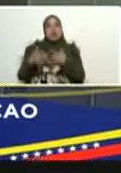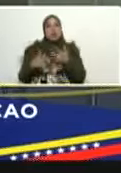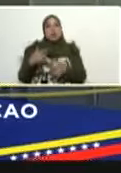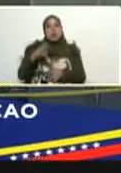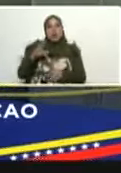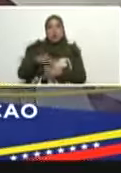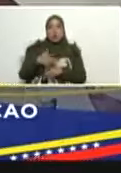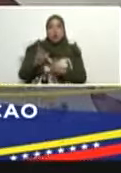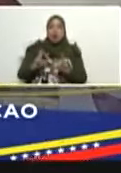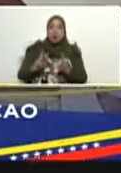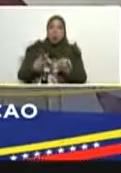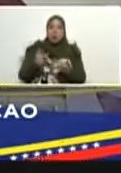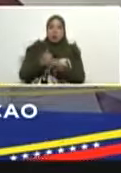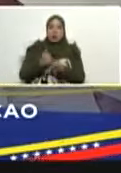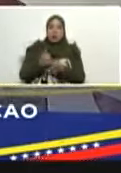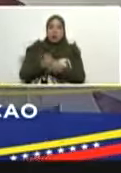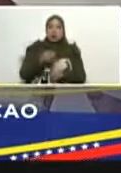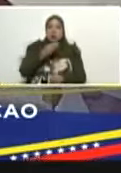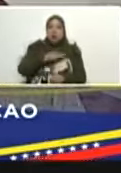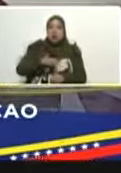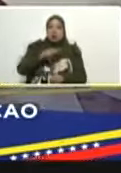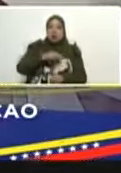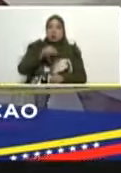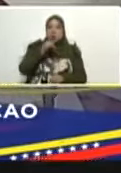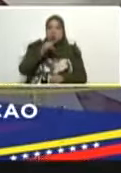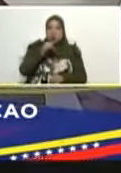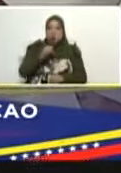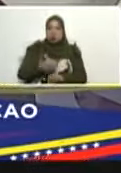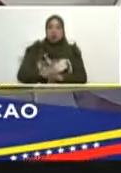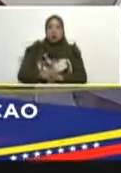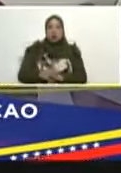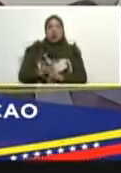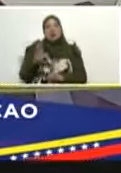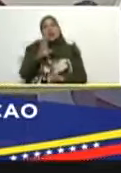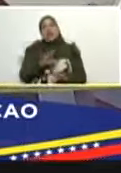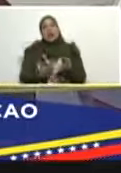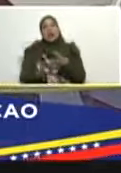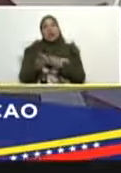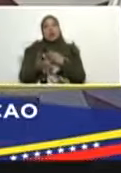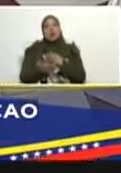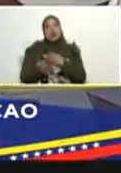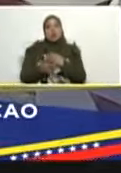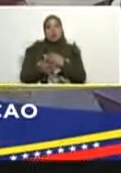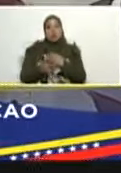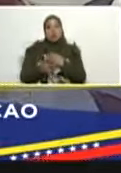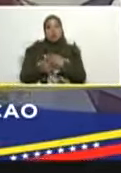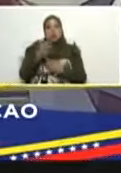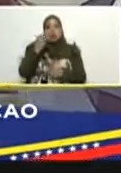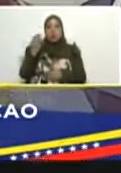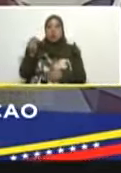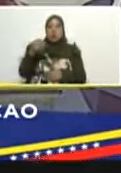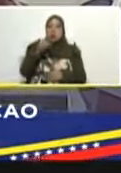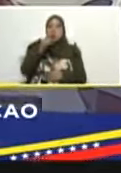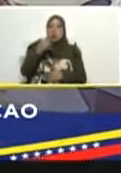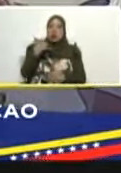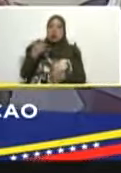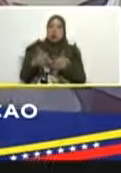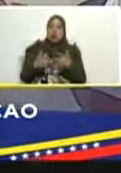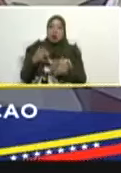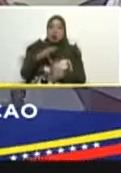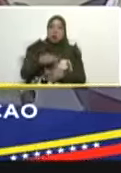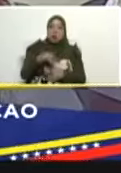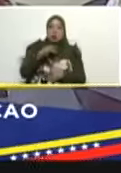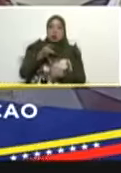porque damos inicio a esta gran red en esta agenda científica y tecnológica por el cacao. Una agenda amplia